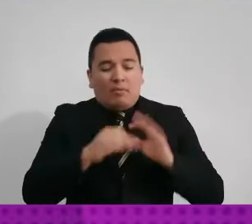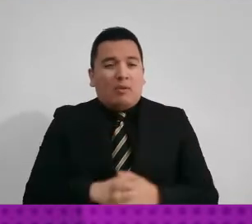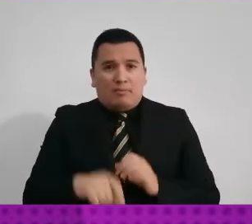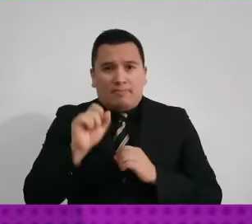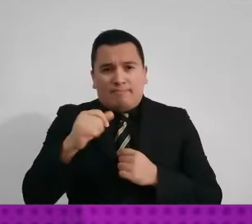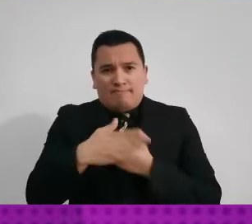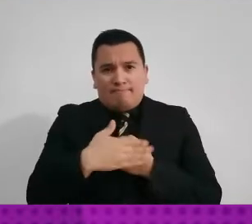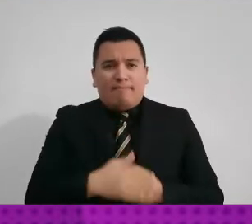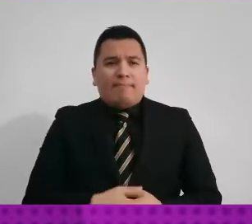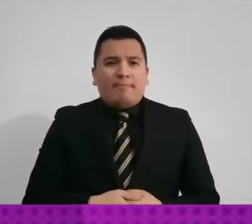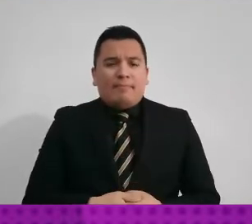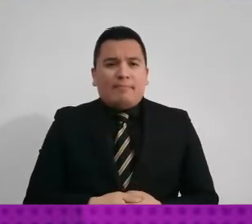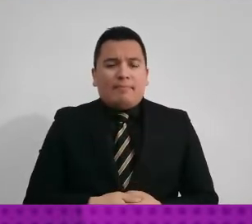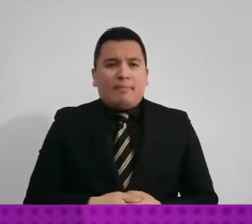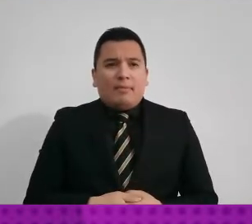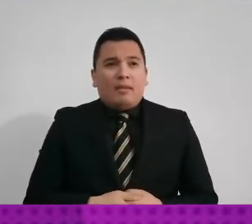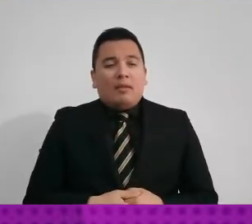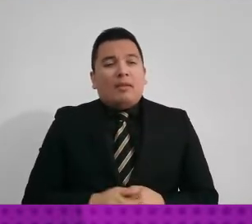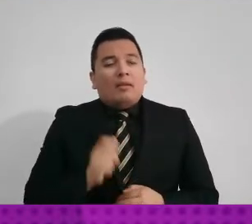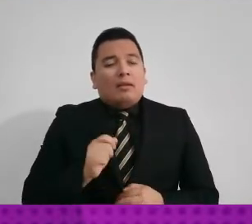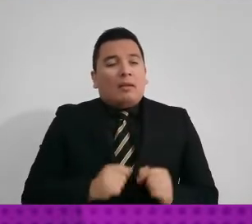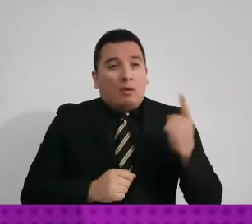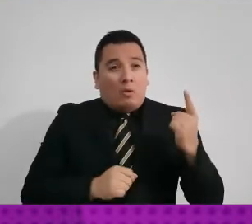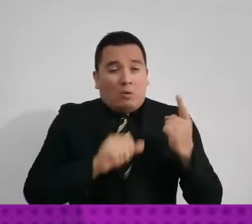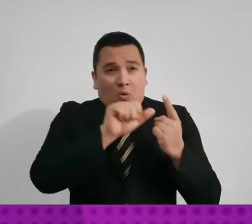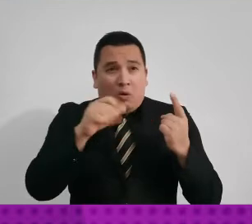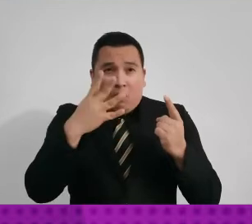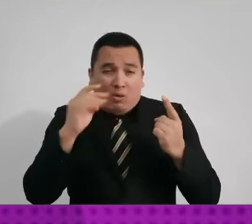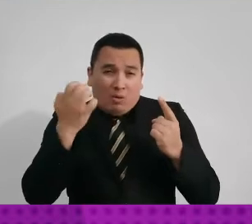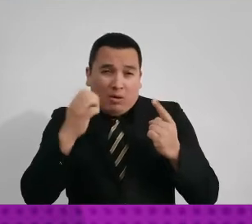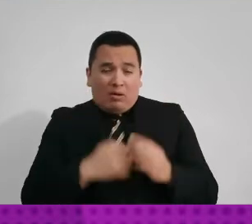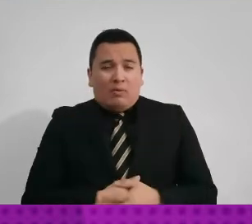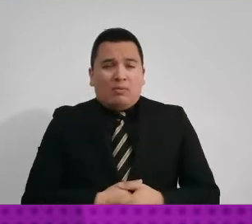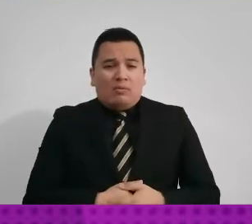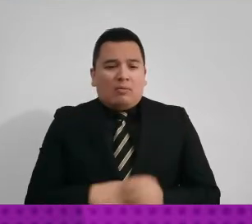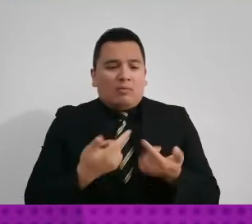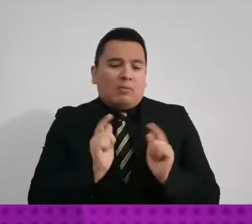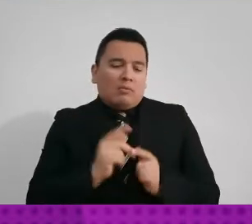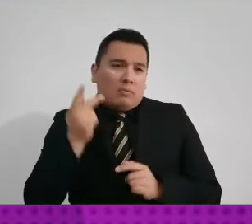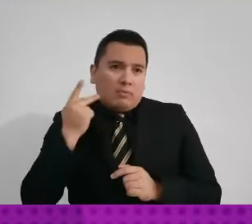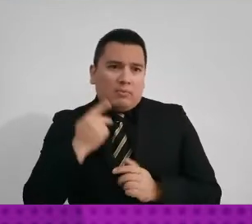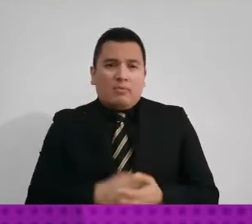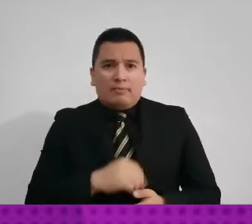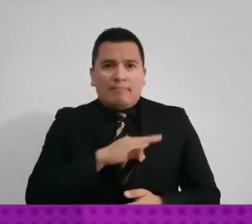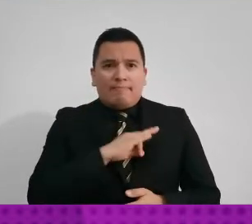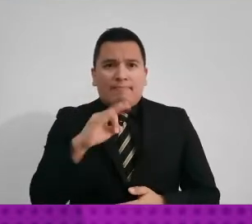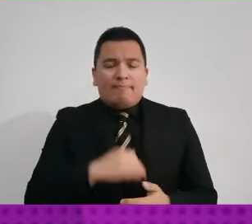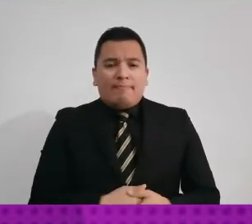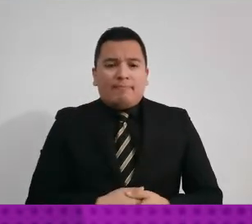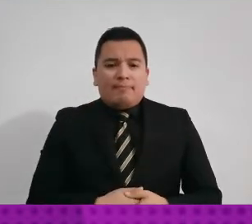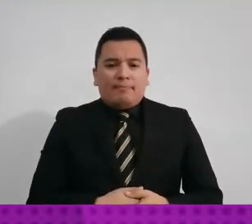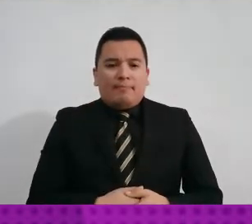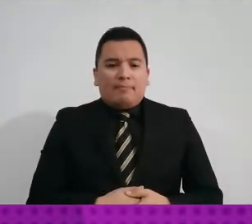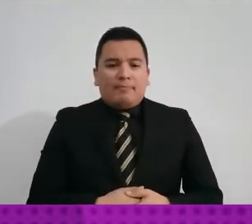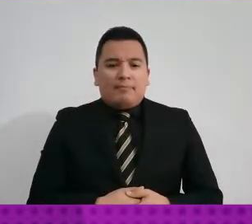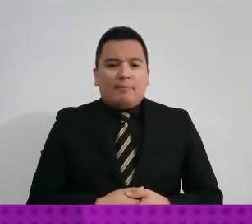importante que ya viene en los próximos días es que del 1 al 4 de enero los partidos políticos pueden en ese